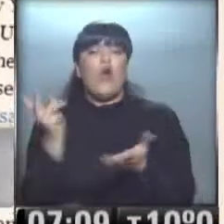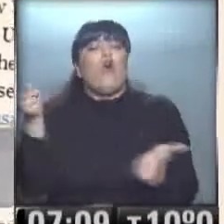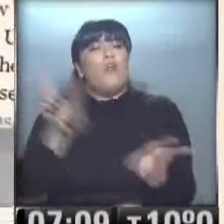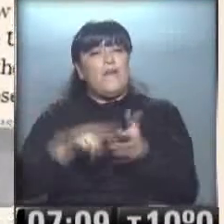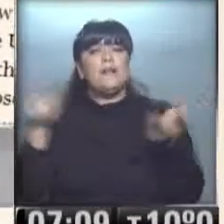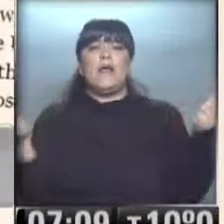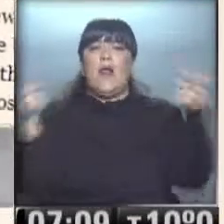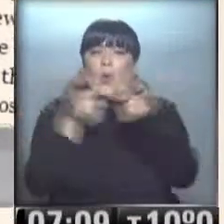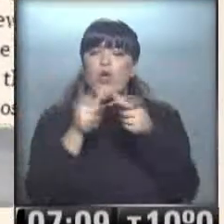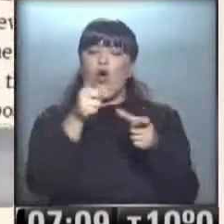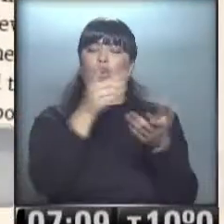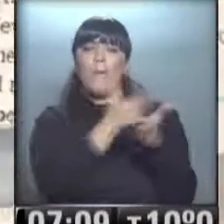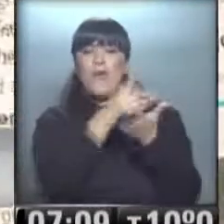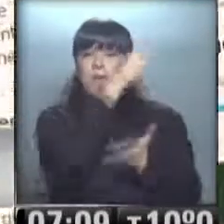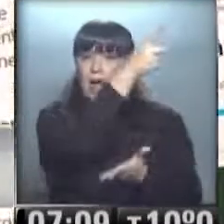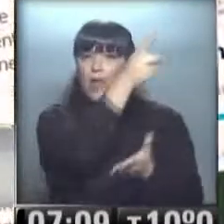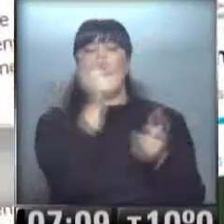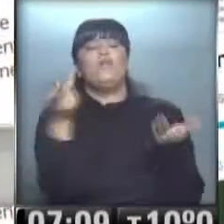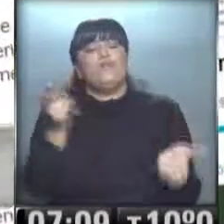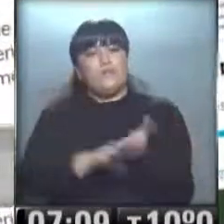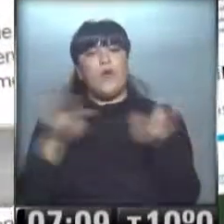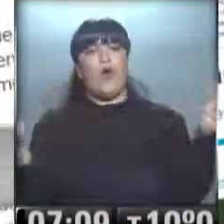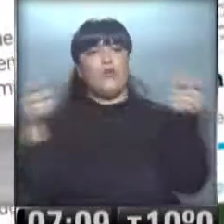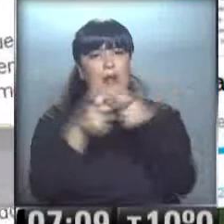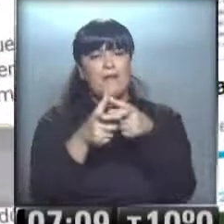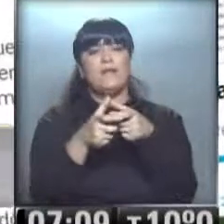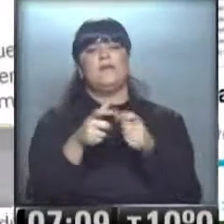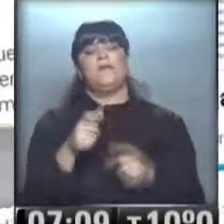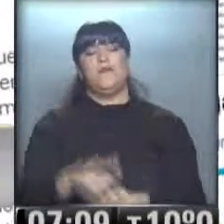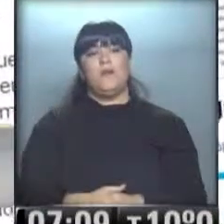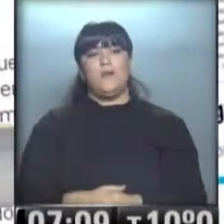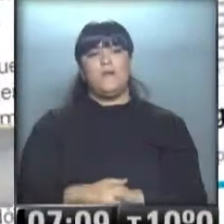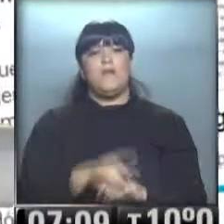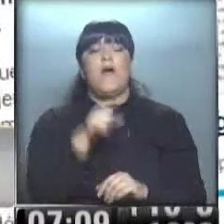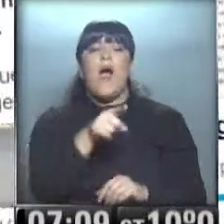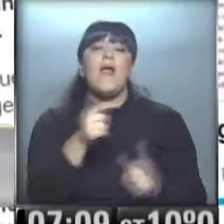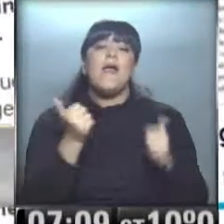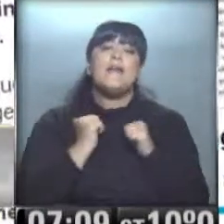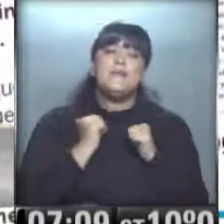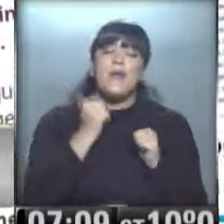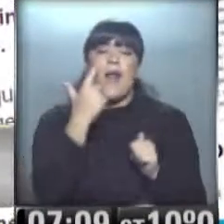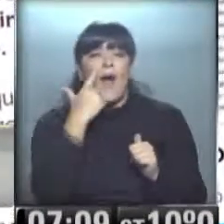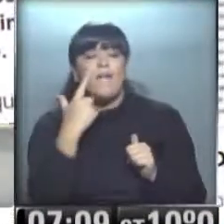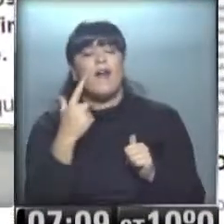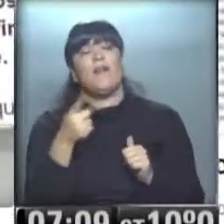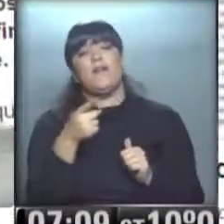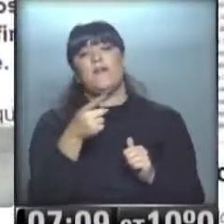reunión con Daniel Pollack, el mediador designado por el juez Tomás Griesa. Así se espera, en especial desde la